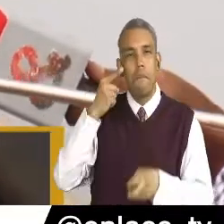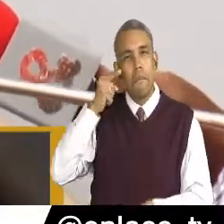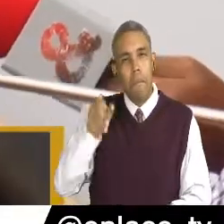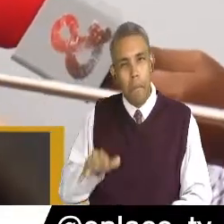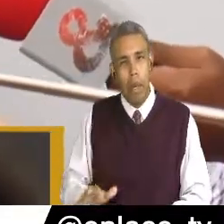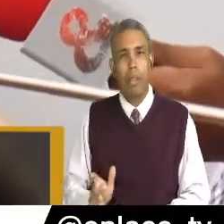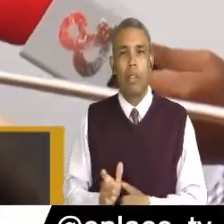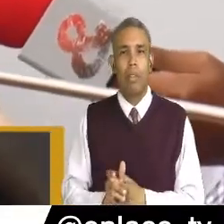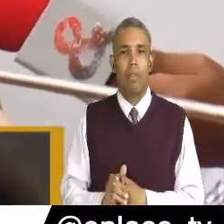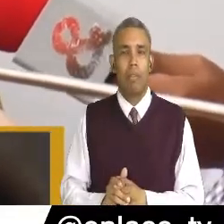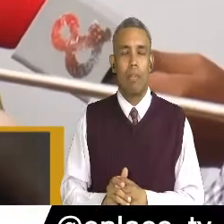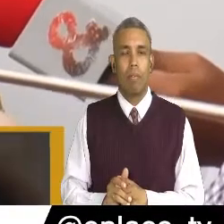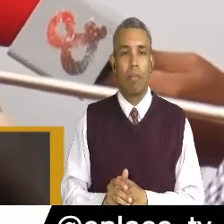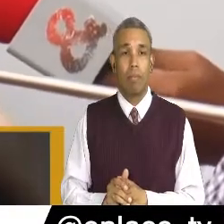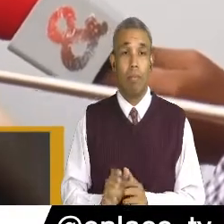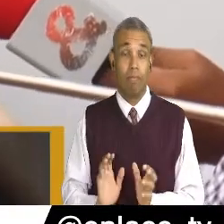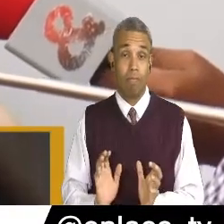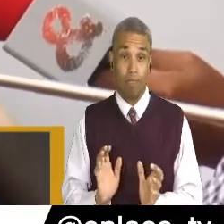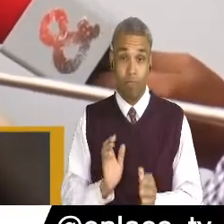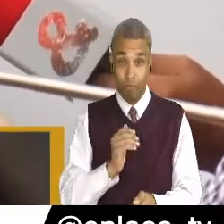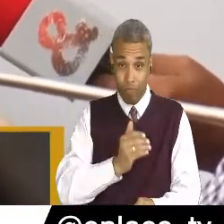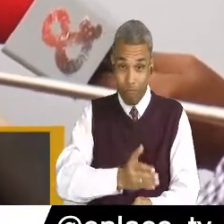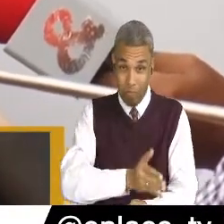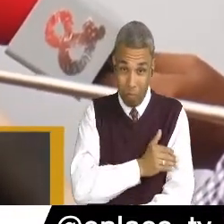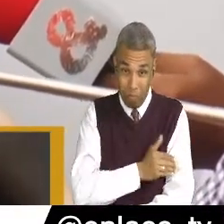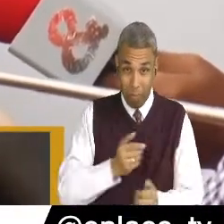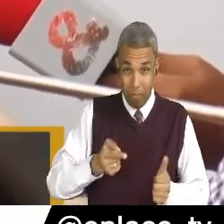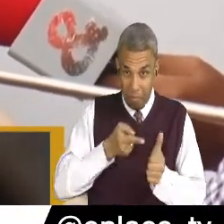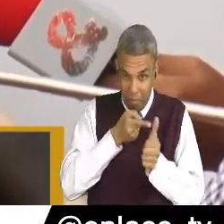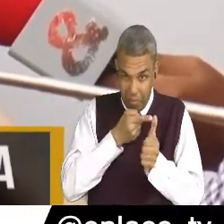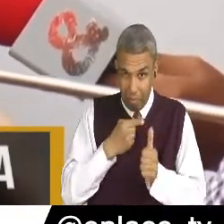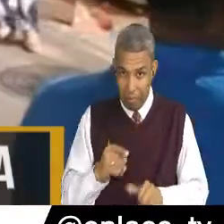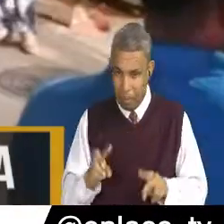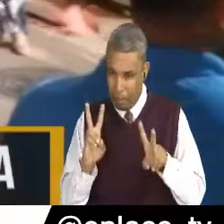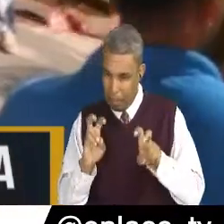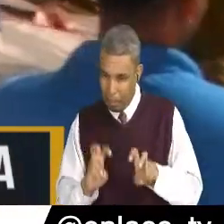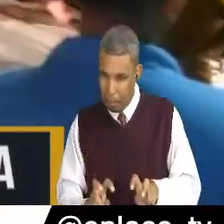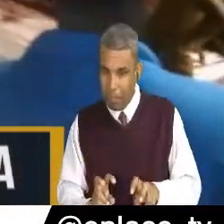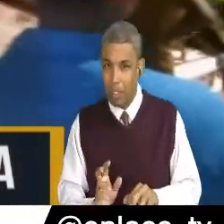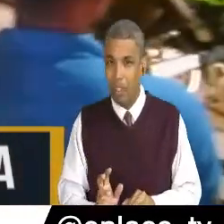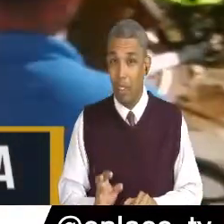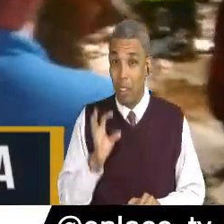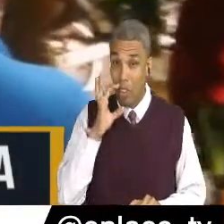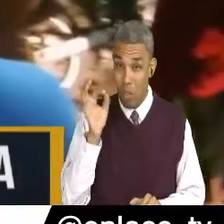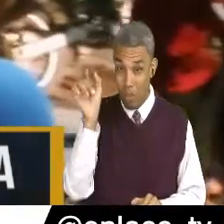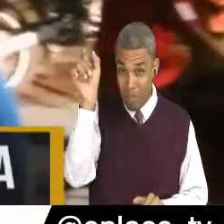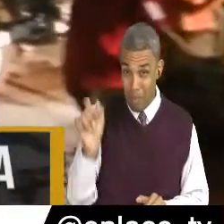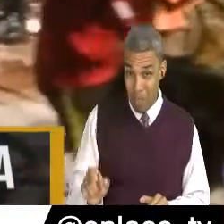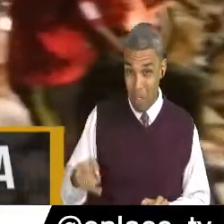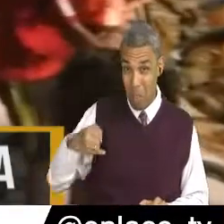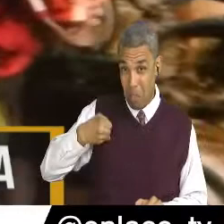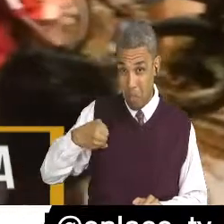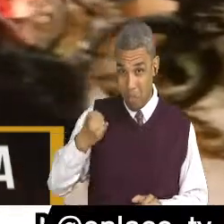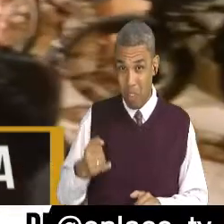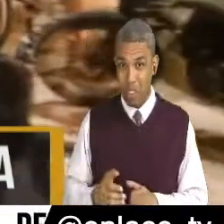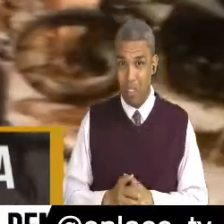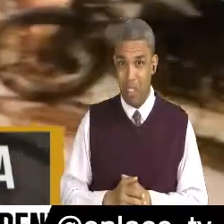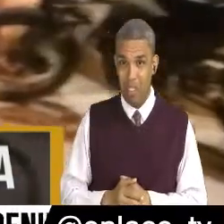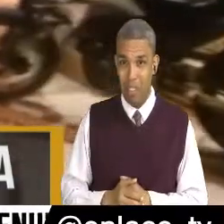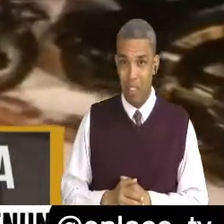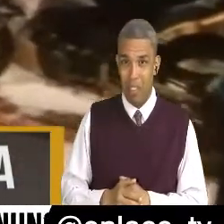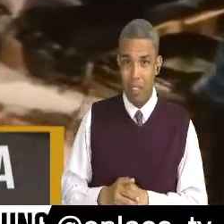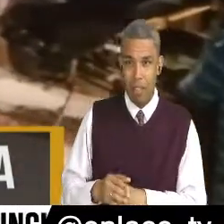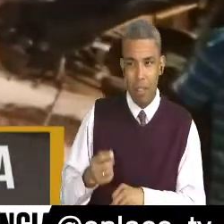y lo que por informaciones ya tenemos, pero muy seguramente estaría conexo esta problemática hacia un delito que se